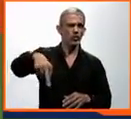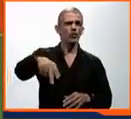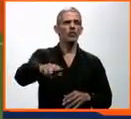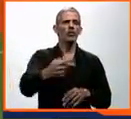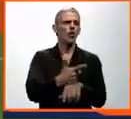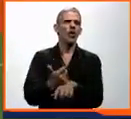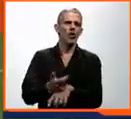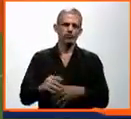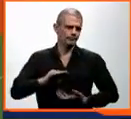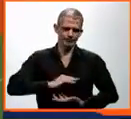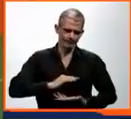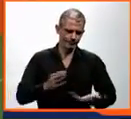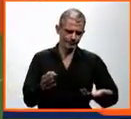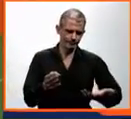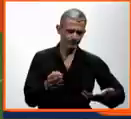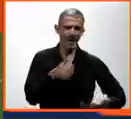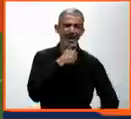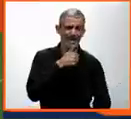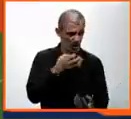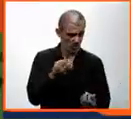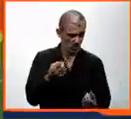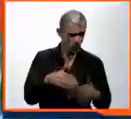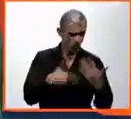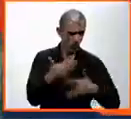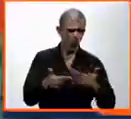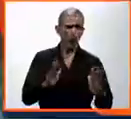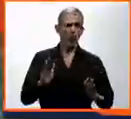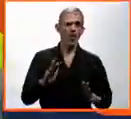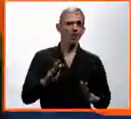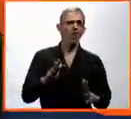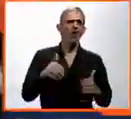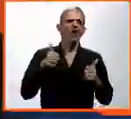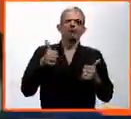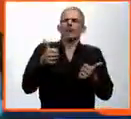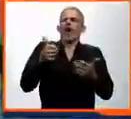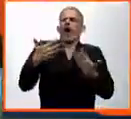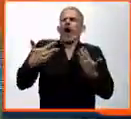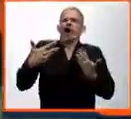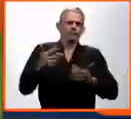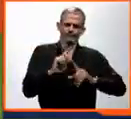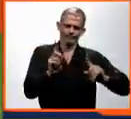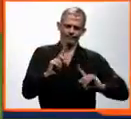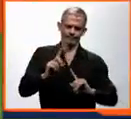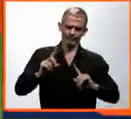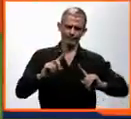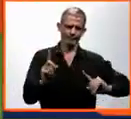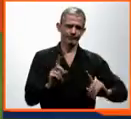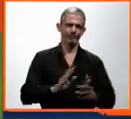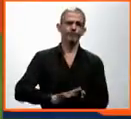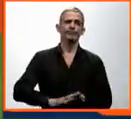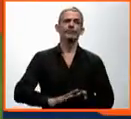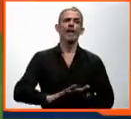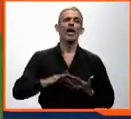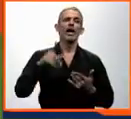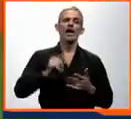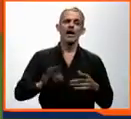generó alguna que otra jugada, pero sin ser merecedor tampoco de mucho más. Me parece que en ese